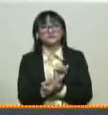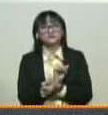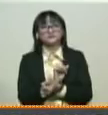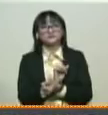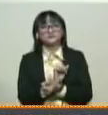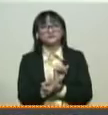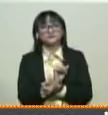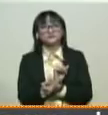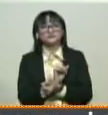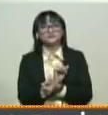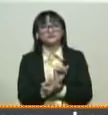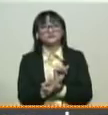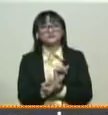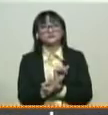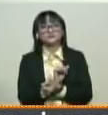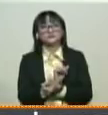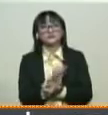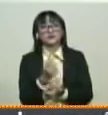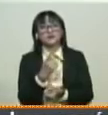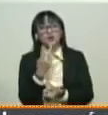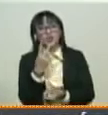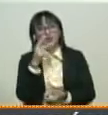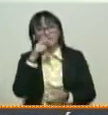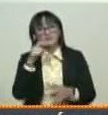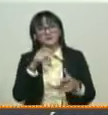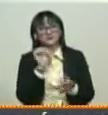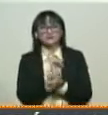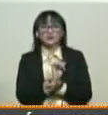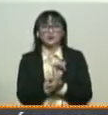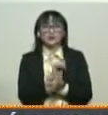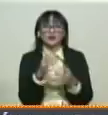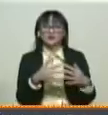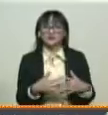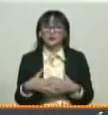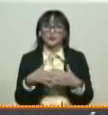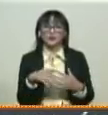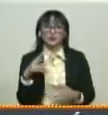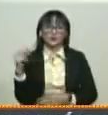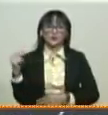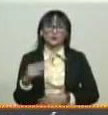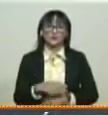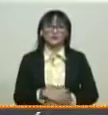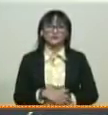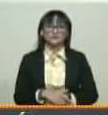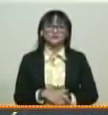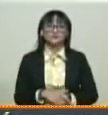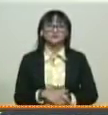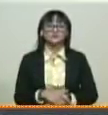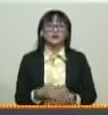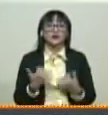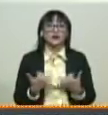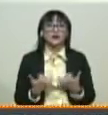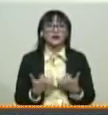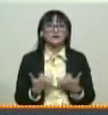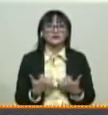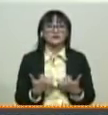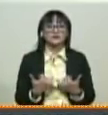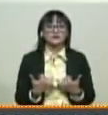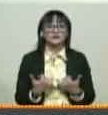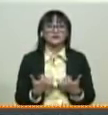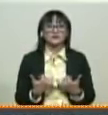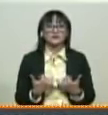No me estoy refiriendo solamente a estos 2 ciudadanos detenidos en los Estados Unidos, no. Aquí estamos